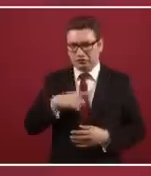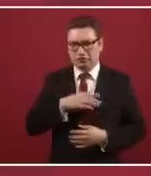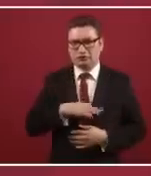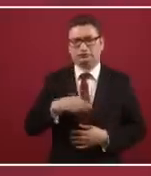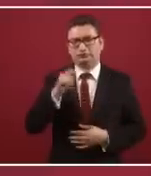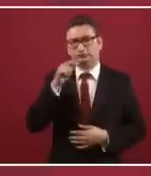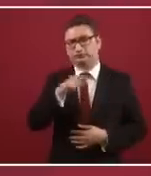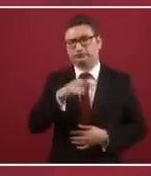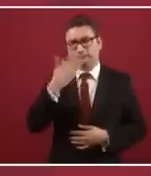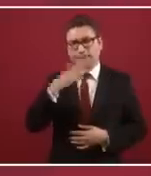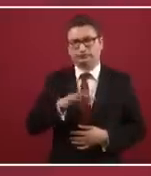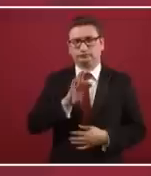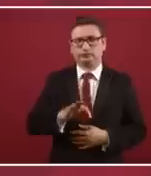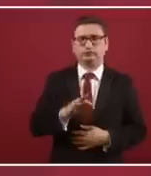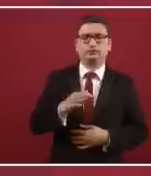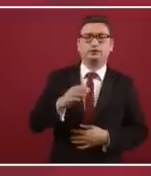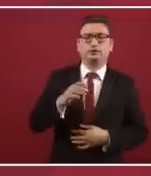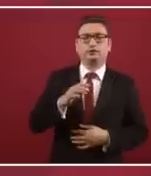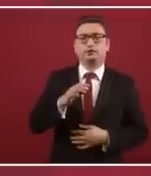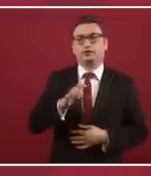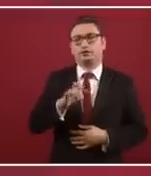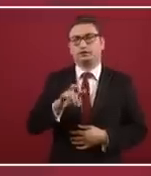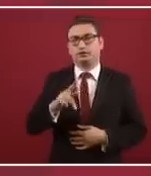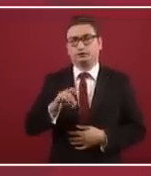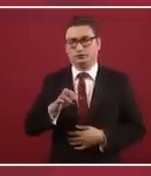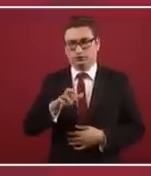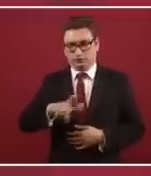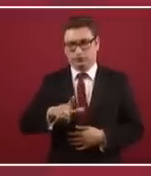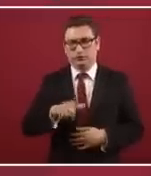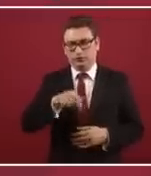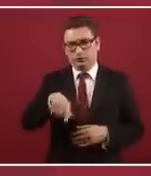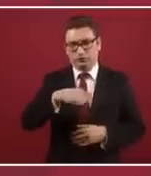la Fiscalía Electoral.